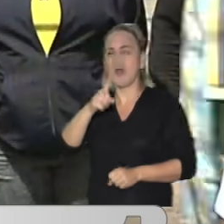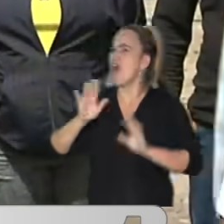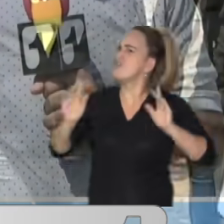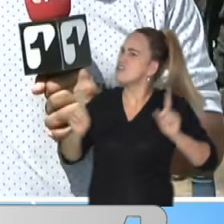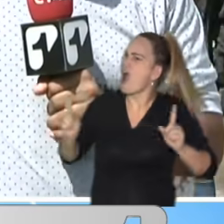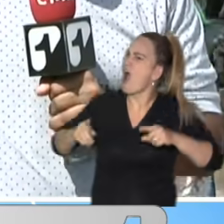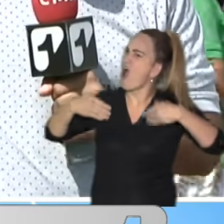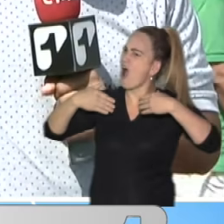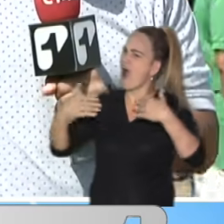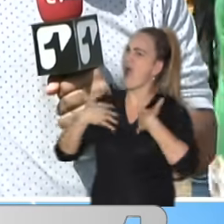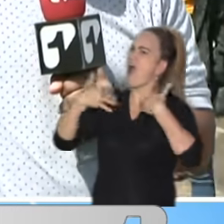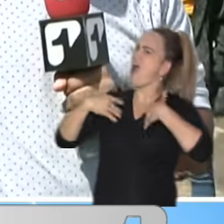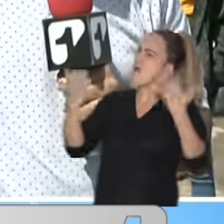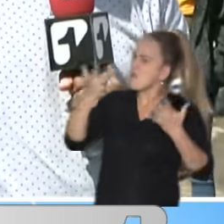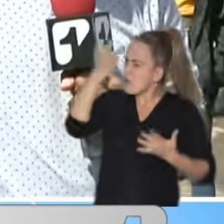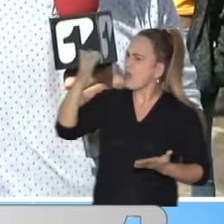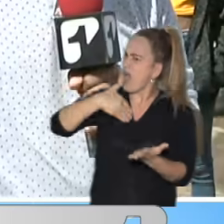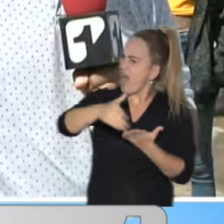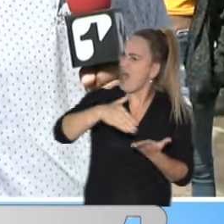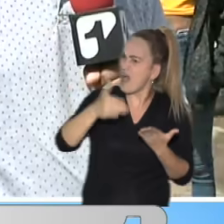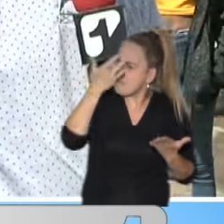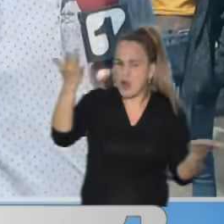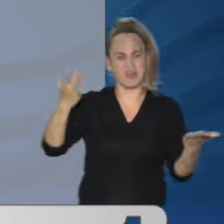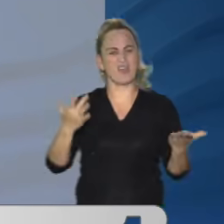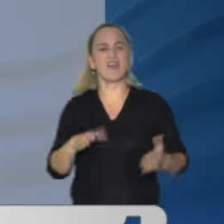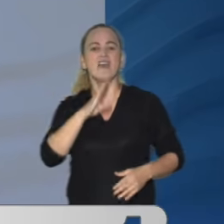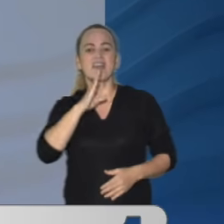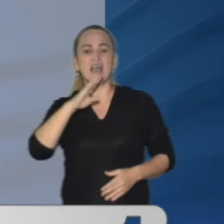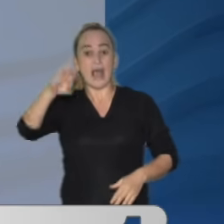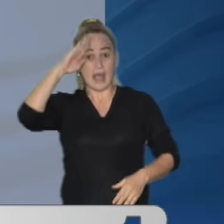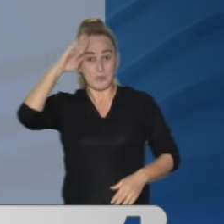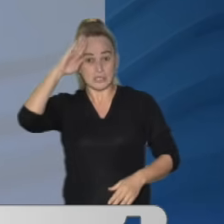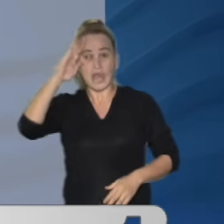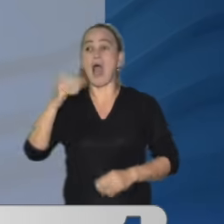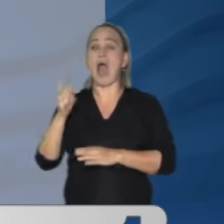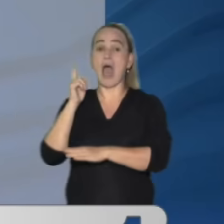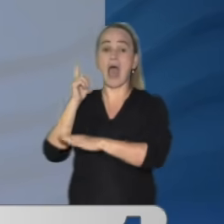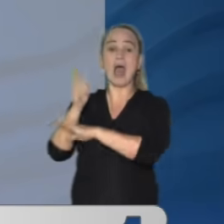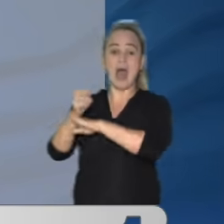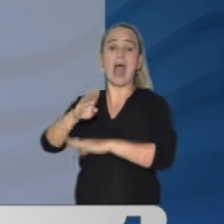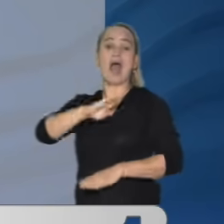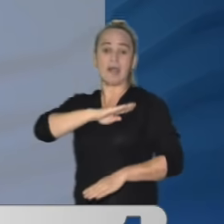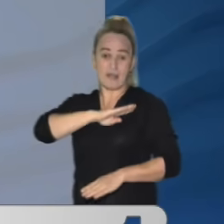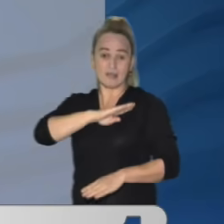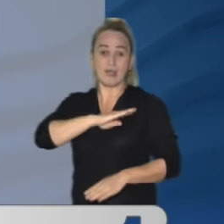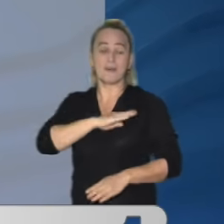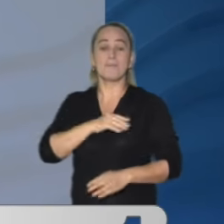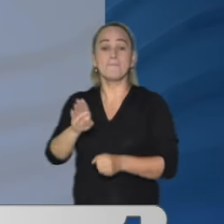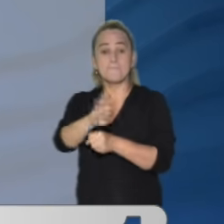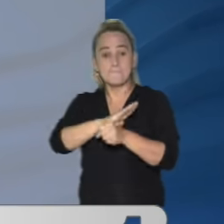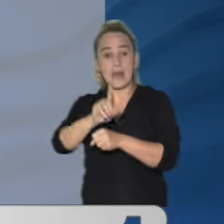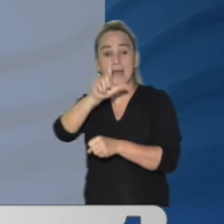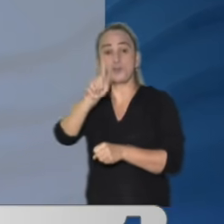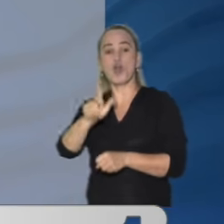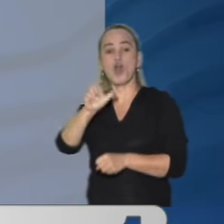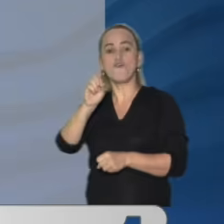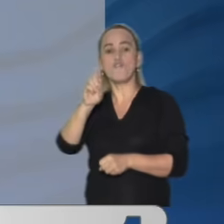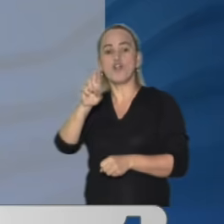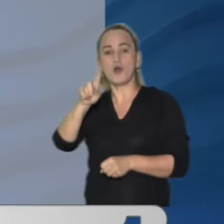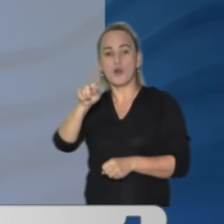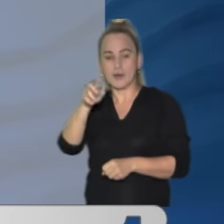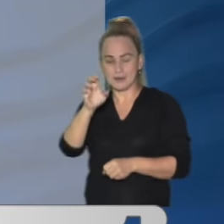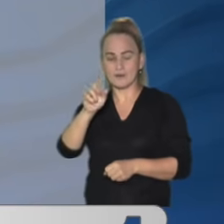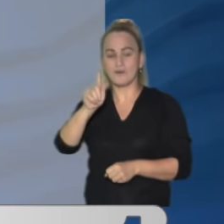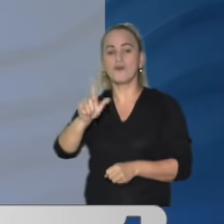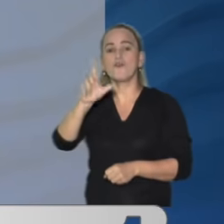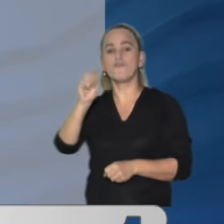al desalojo que fue ordenado por parte de la alcaldía. ¿Por qué? Randy Reyes, líder del barrio Las Flores, muy buenos días. Muy buenos